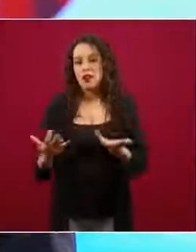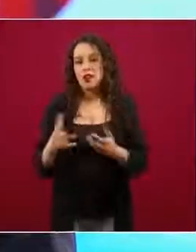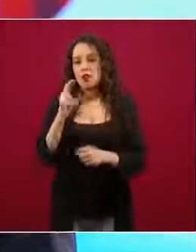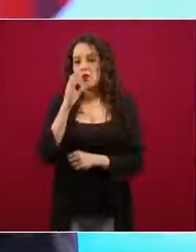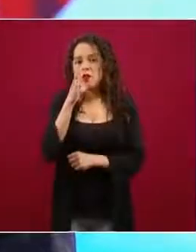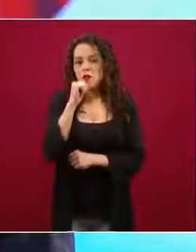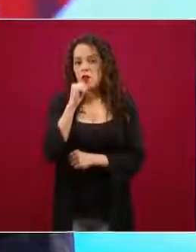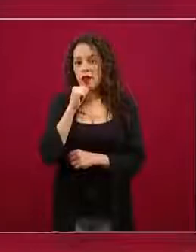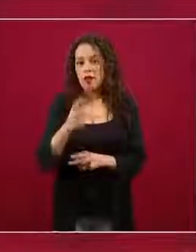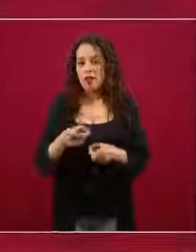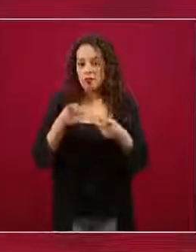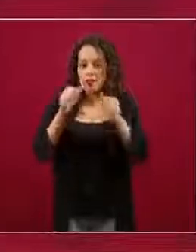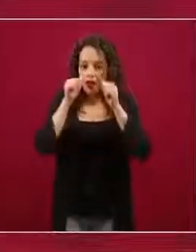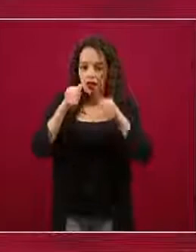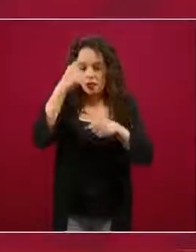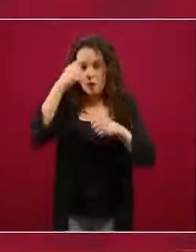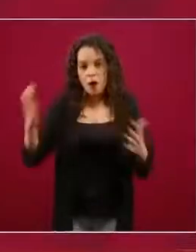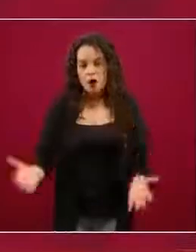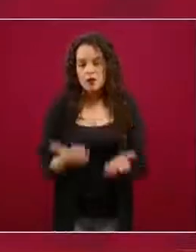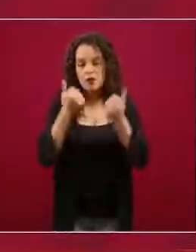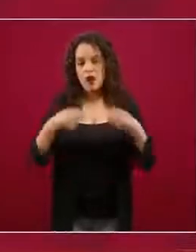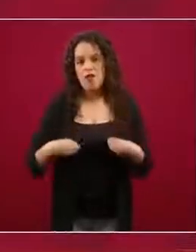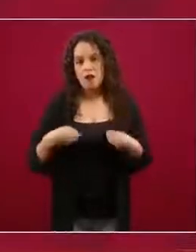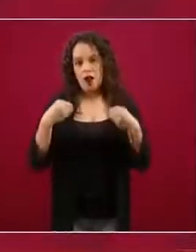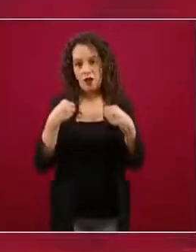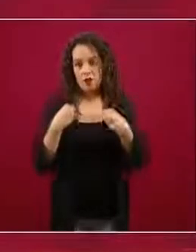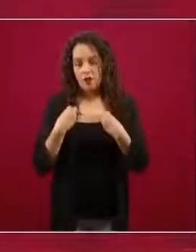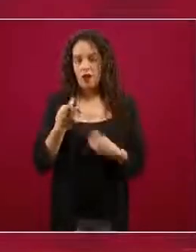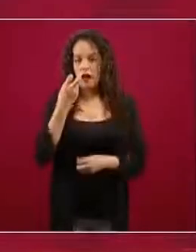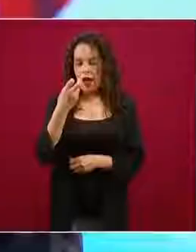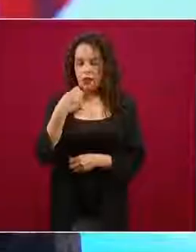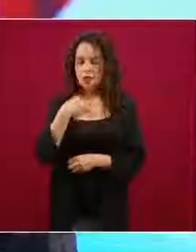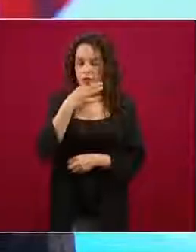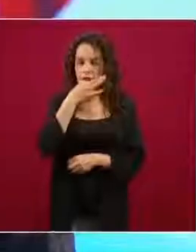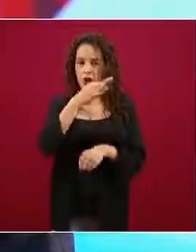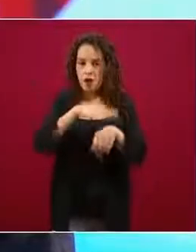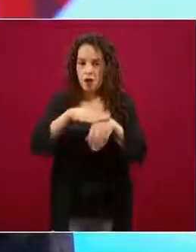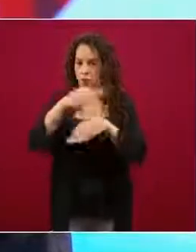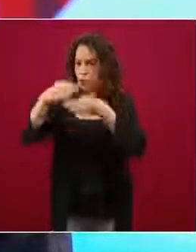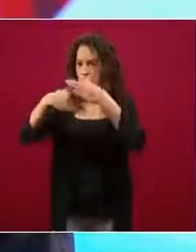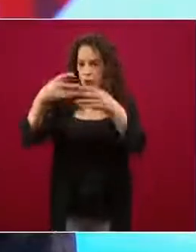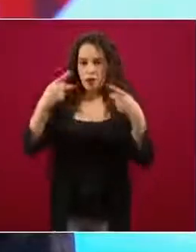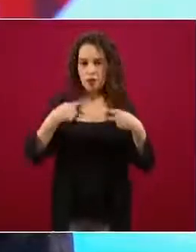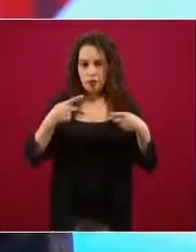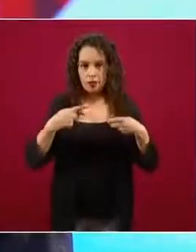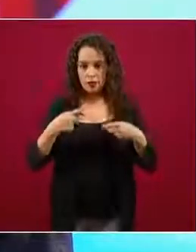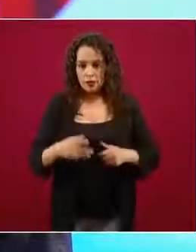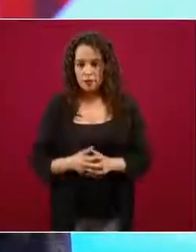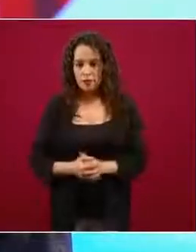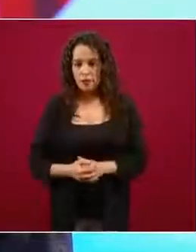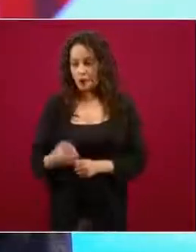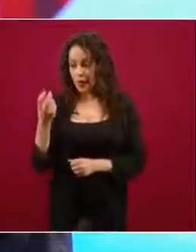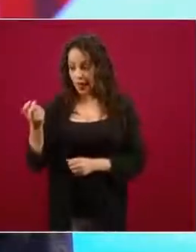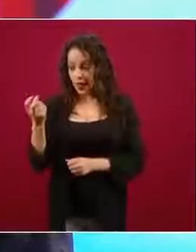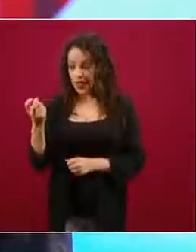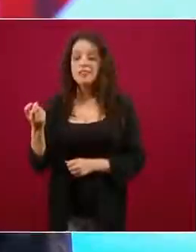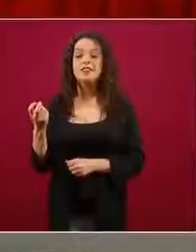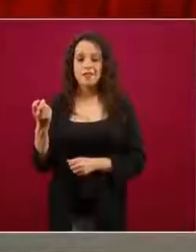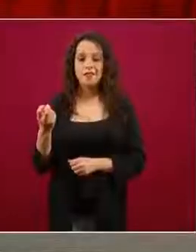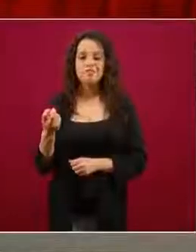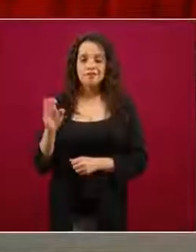vida. Entonces, ese es el mensaje para la población. Y aquí lo que vemos es que esa oportunidad podría estar contribuyendo a la reducción de